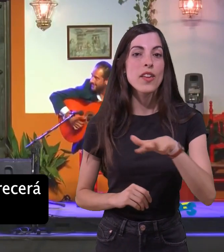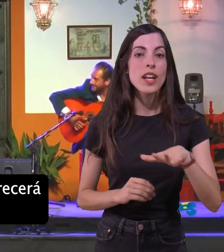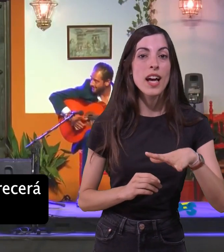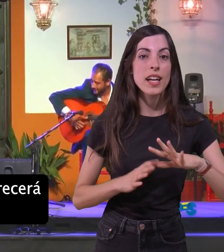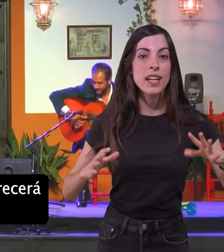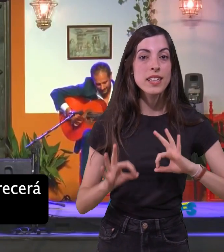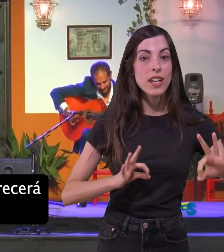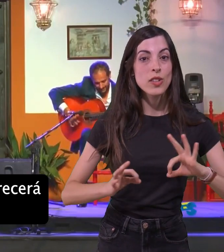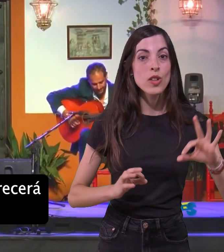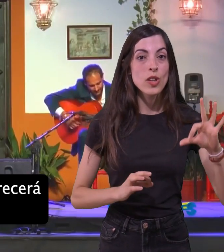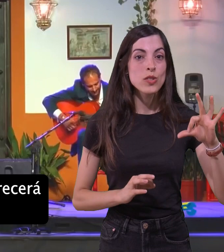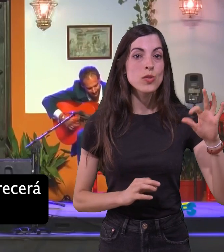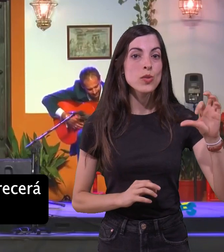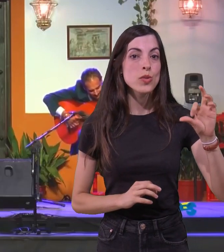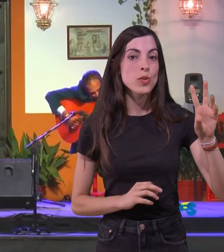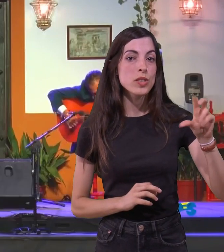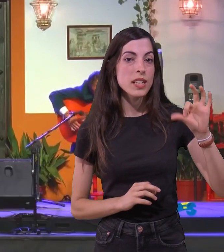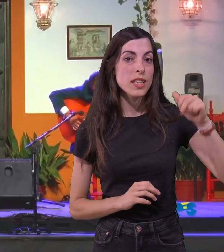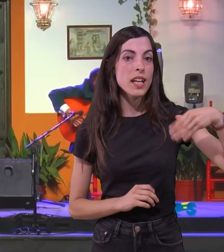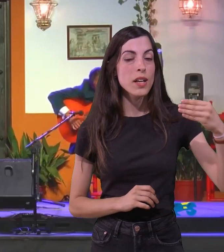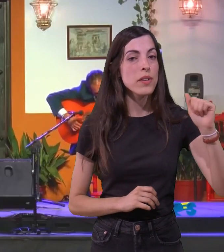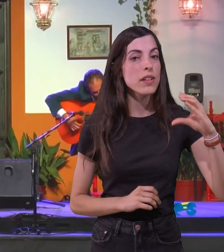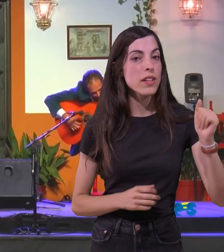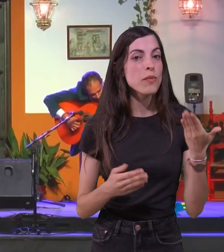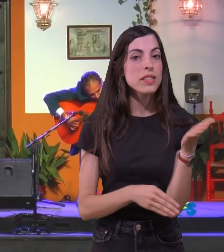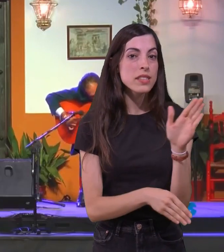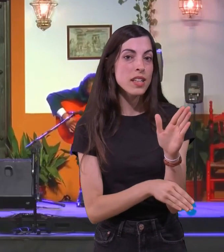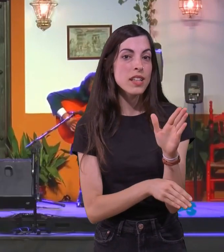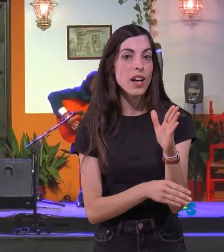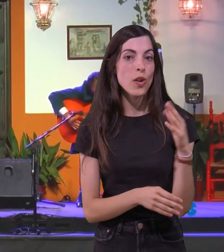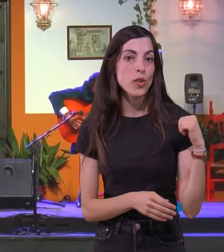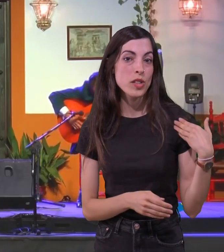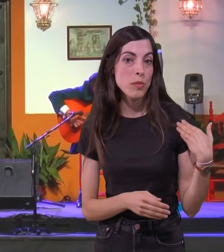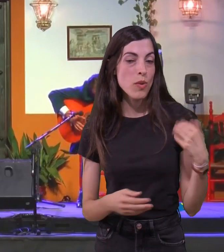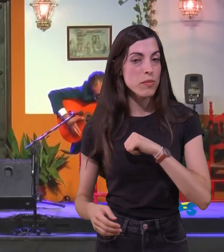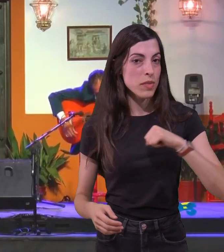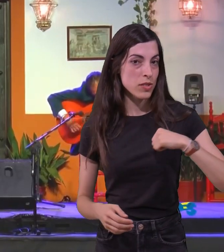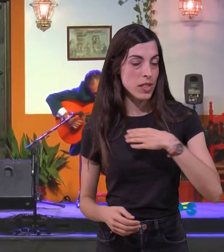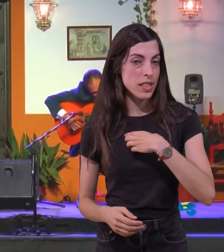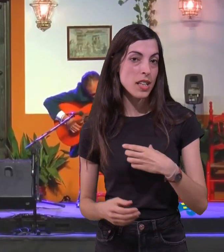Susana Vaca ofrecerá su último y personal trabajo, Palabras Urgentes.